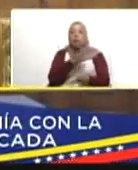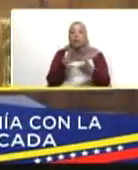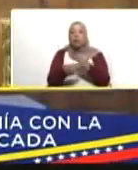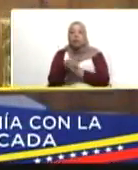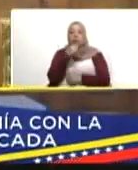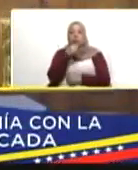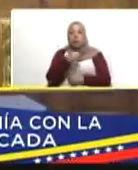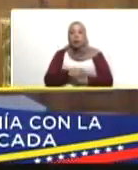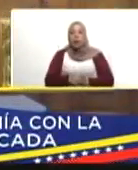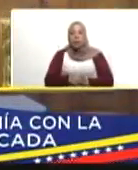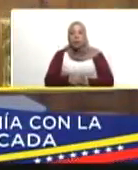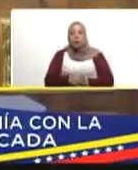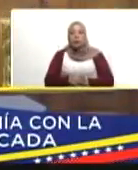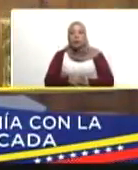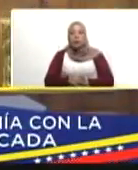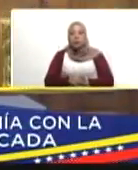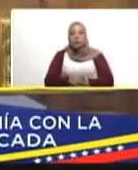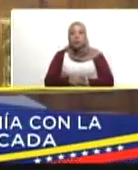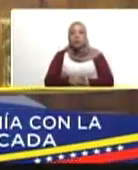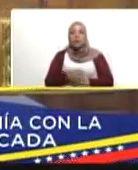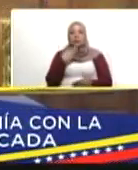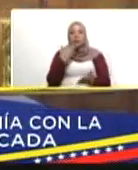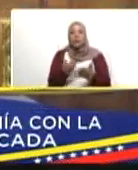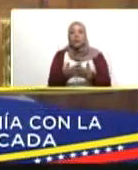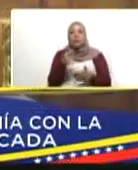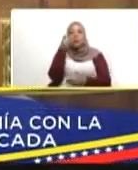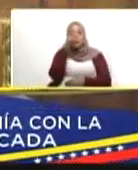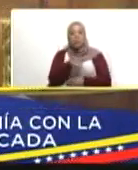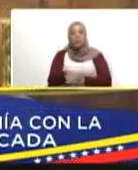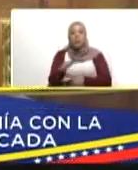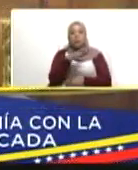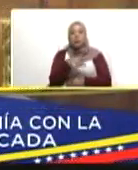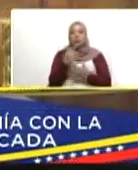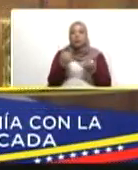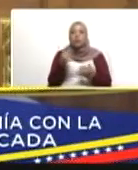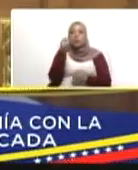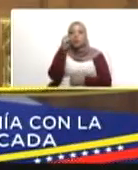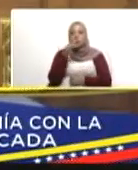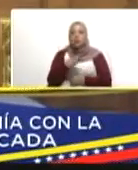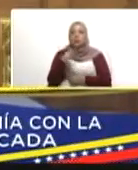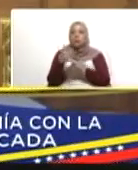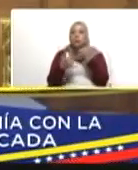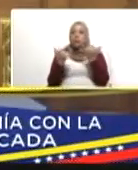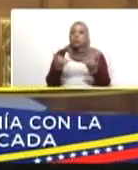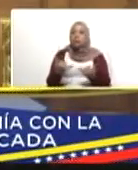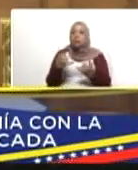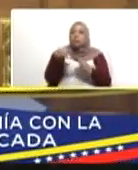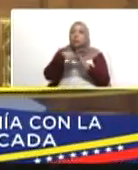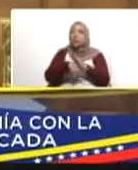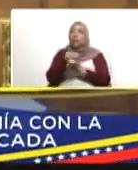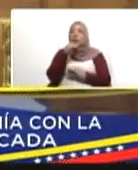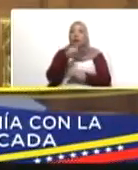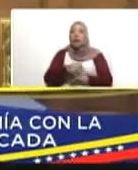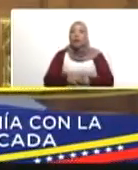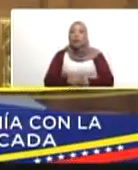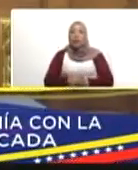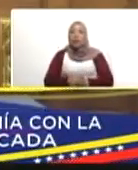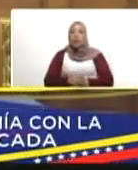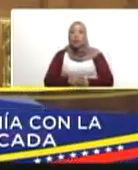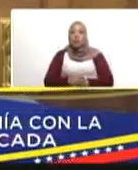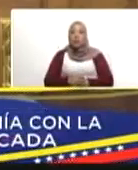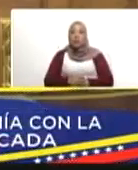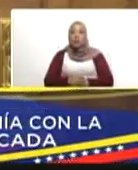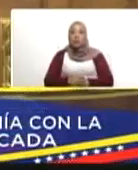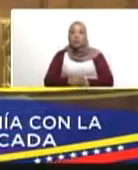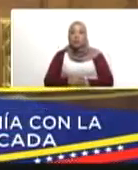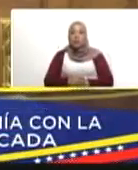necesita Venezuela está en la economía la base material que la base material soporte El Avance en todos los demás